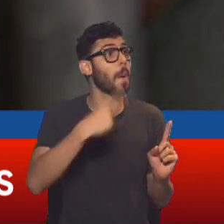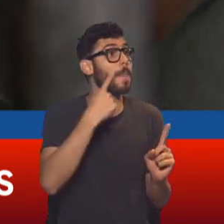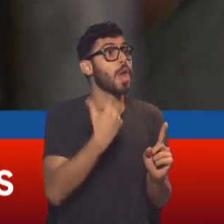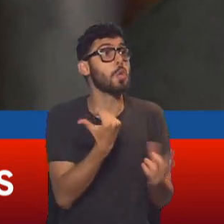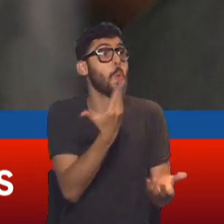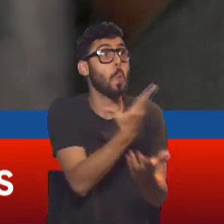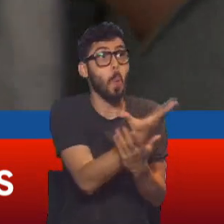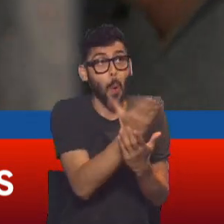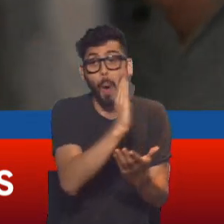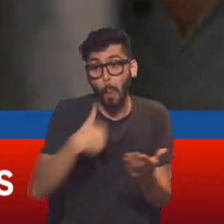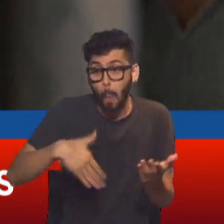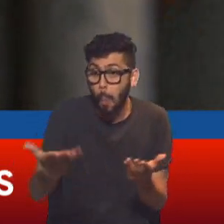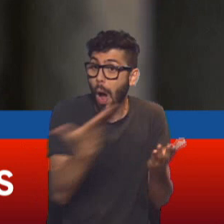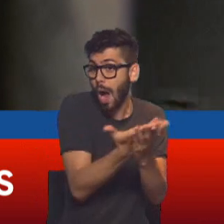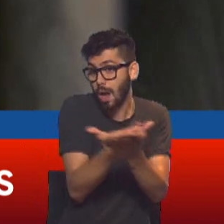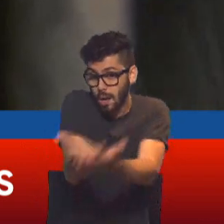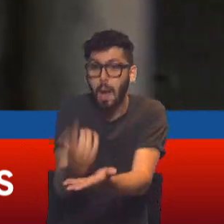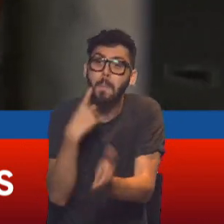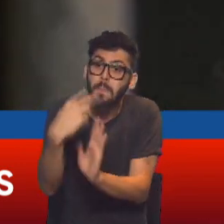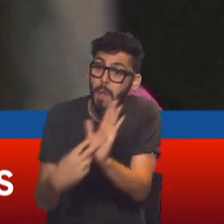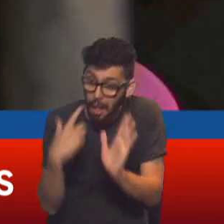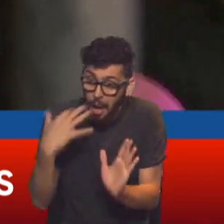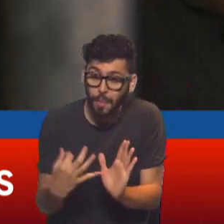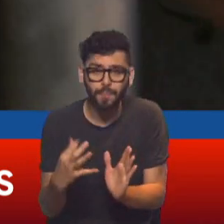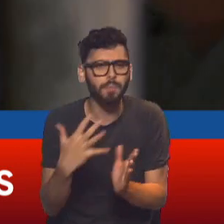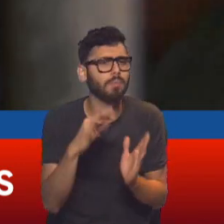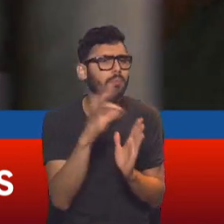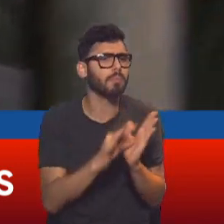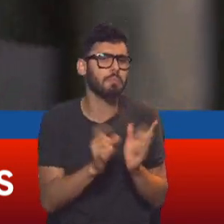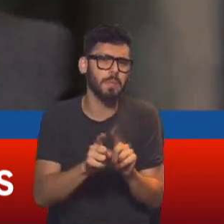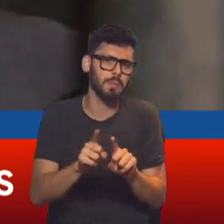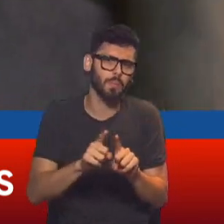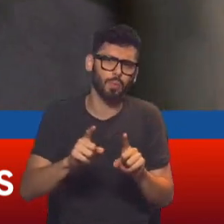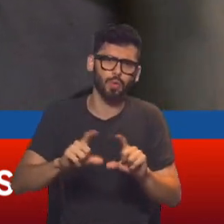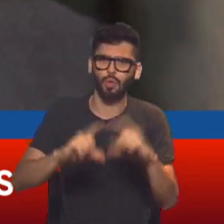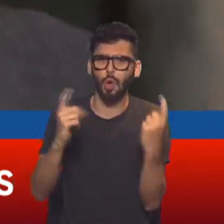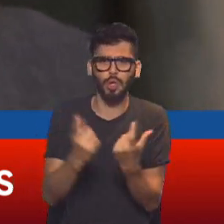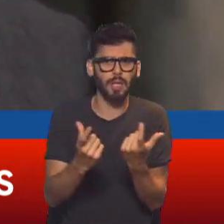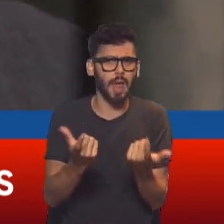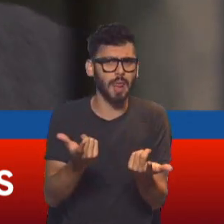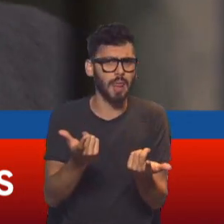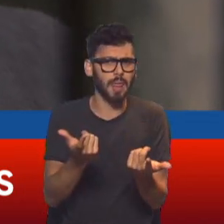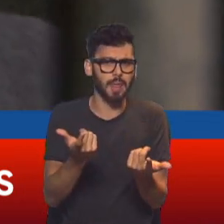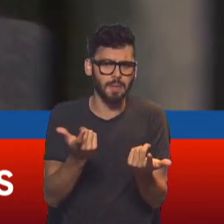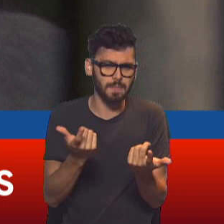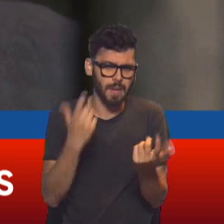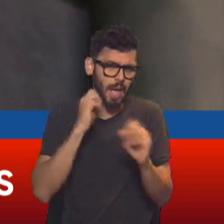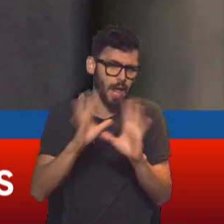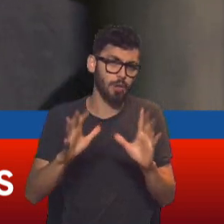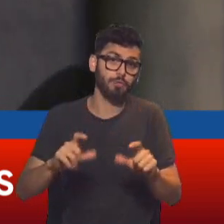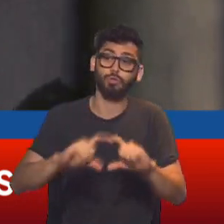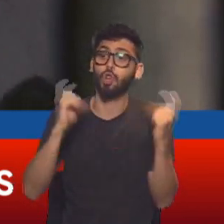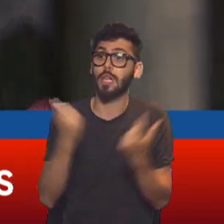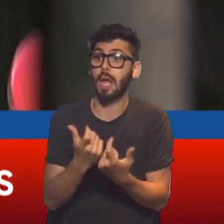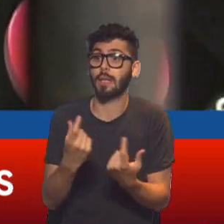Internacional. ¿Cuáles son? Bueno, las discusiones de cara a la sociedad, lo que se viene planteando con claridad, hay una enorme situación social que